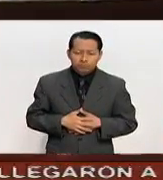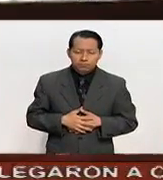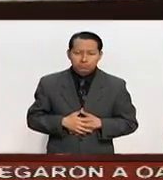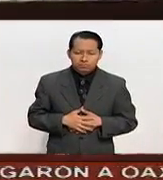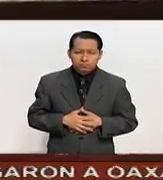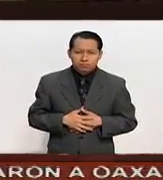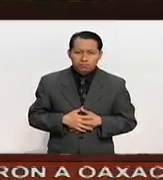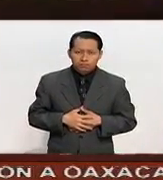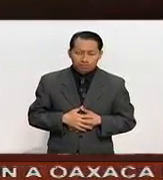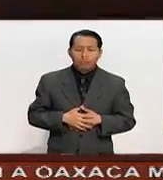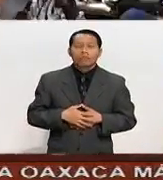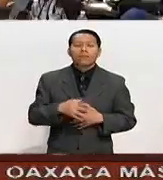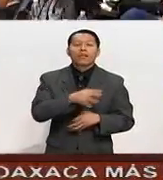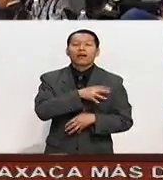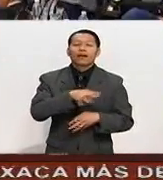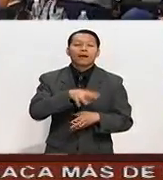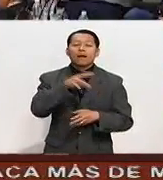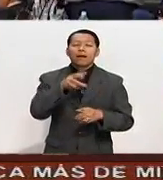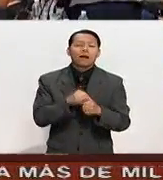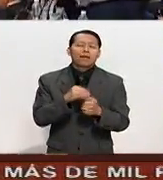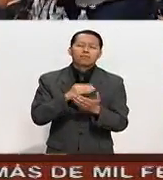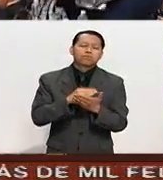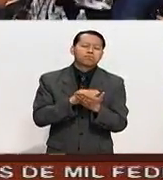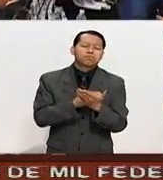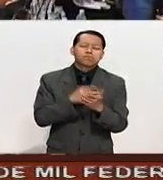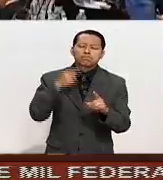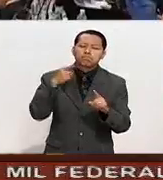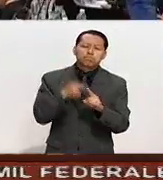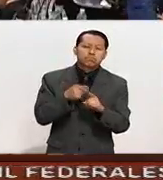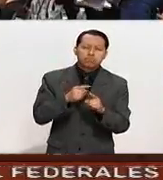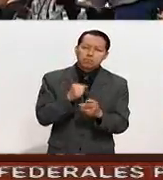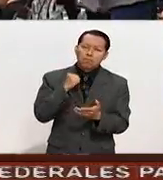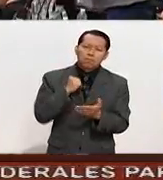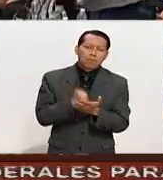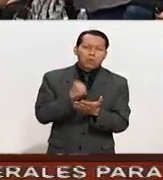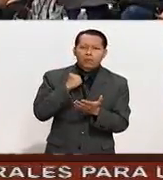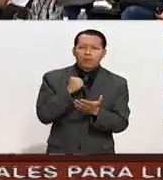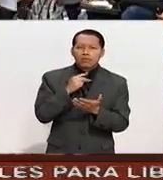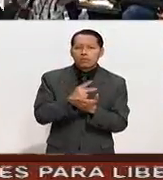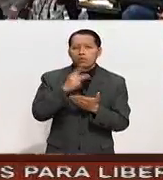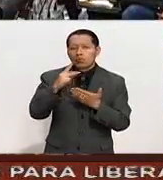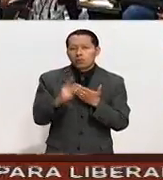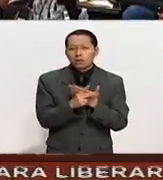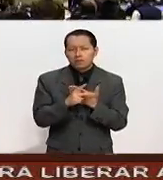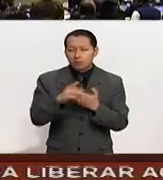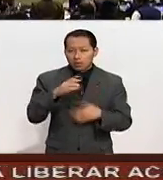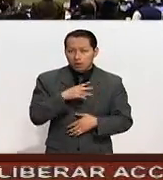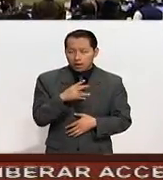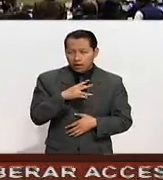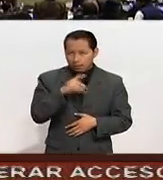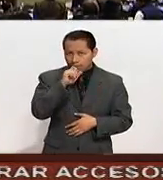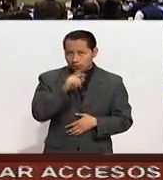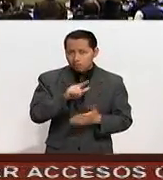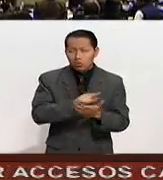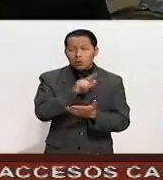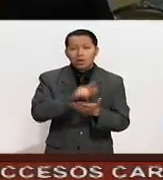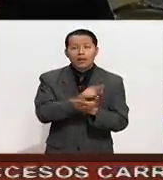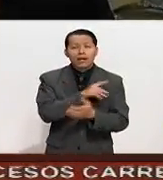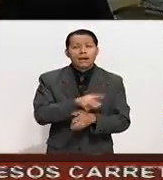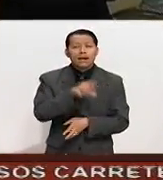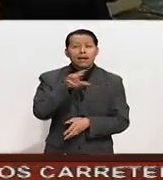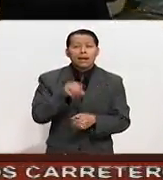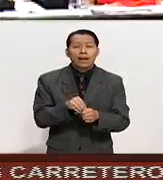Aprobado en lo general y en lo particular el proyecto de decreto por el que se expide la Ley